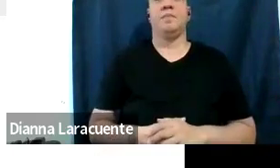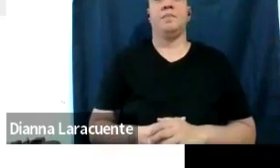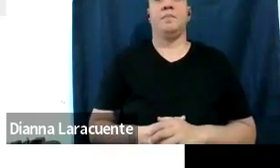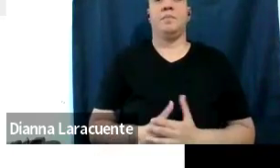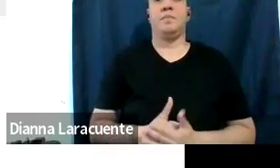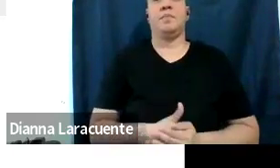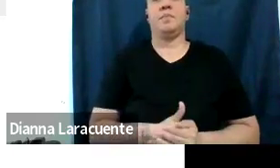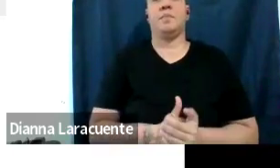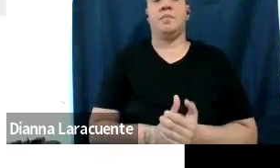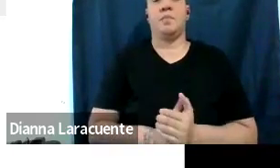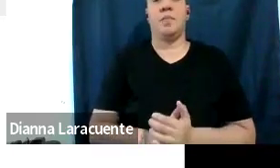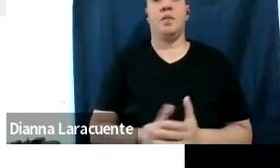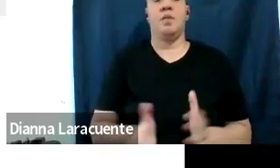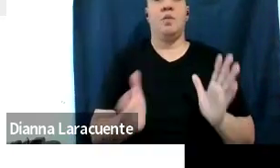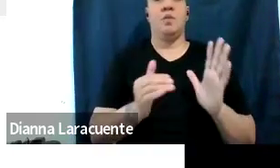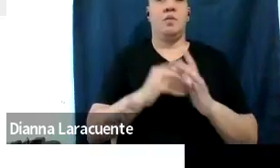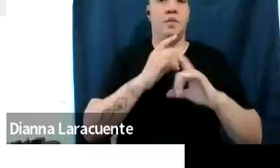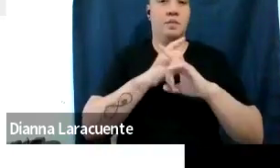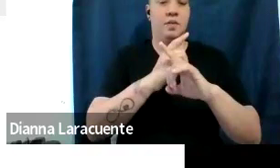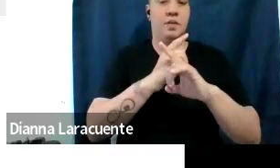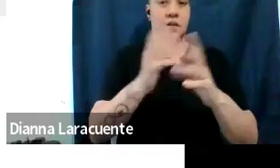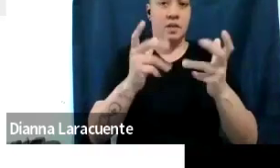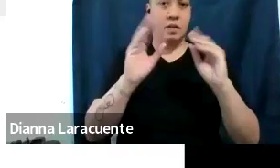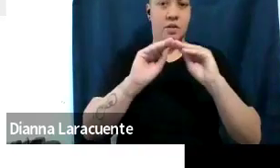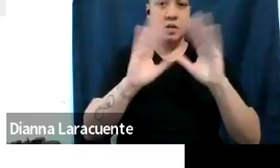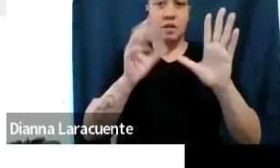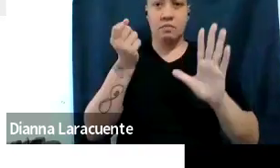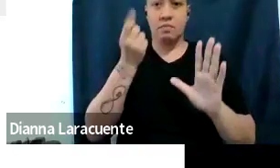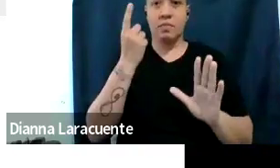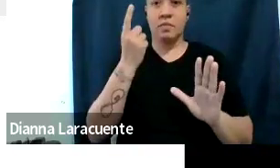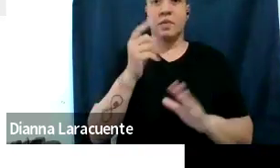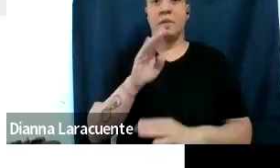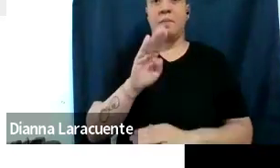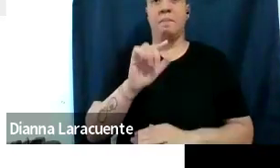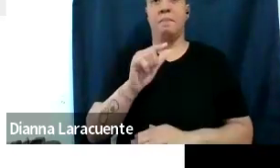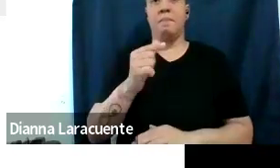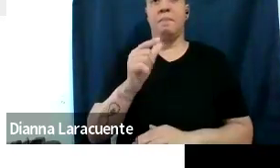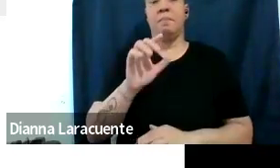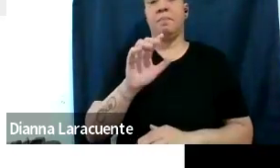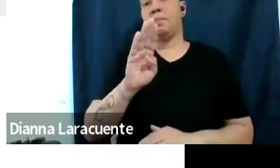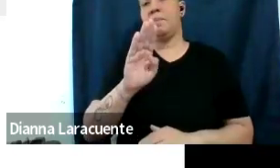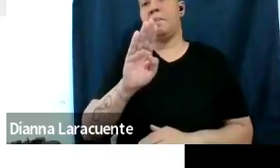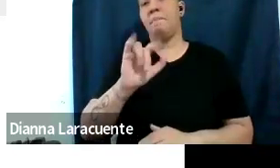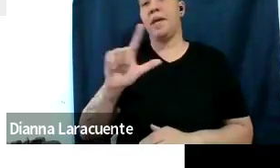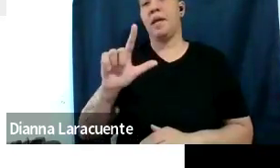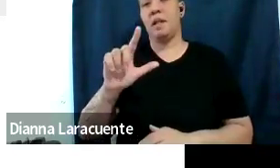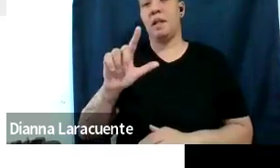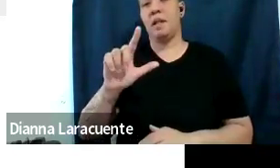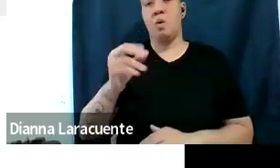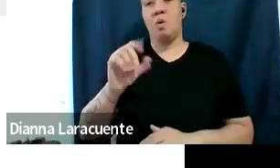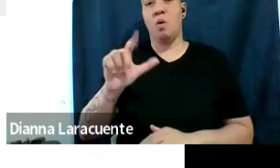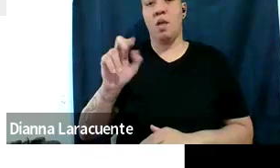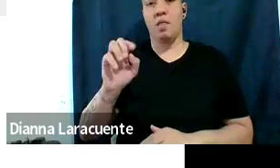nos va a volver a defender, pero quiero que tengan claro, cuando vaya el Bill Hollander y a otras cosas, acuérdense, se pacta